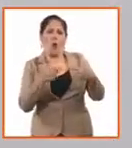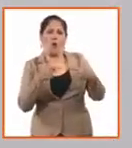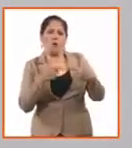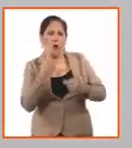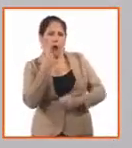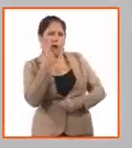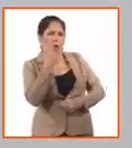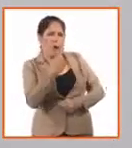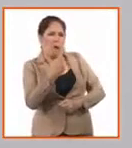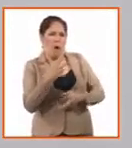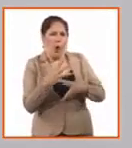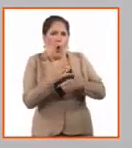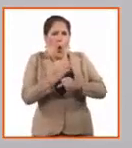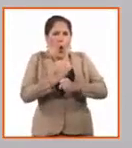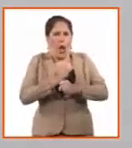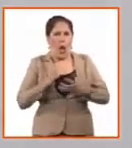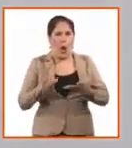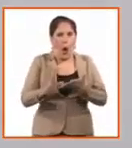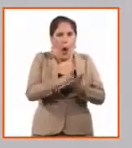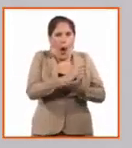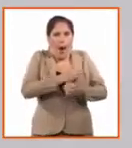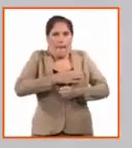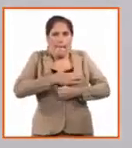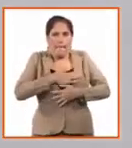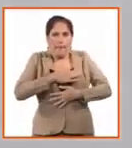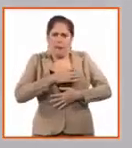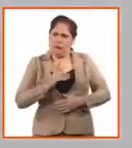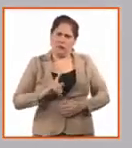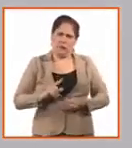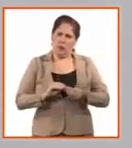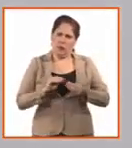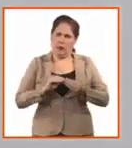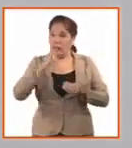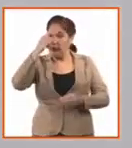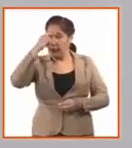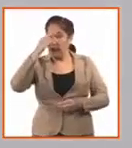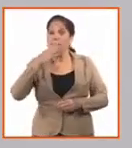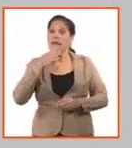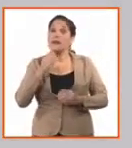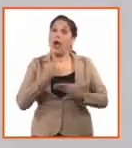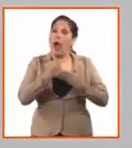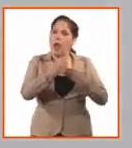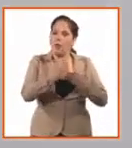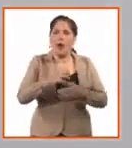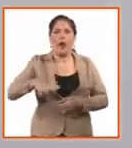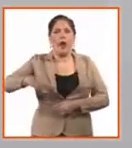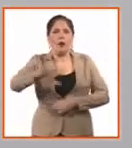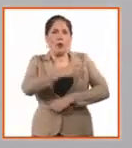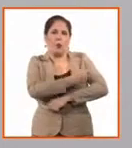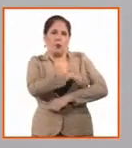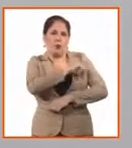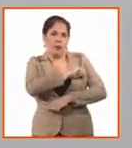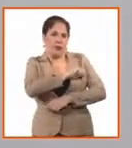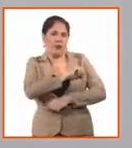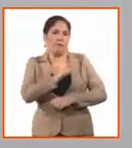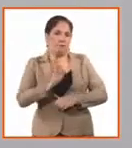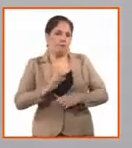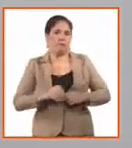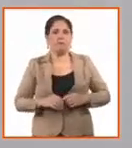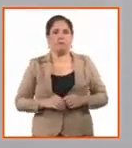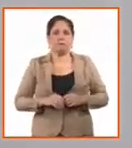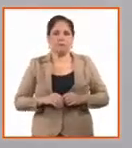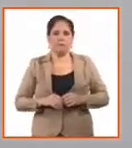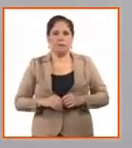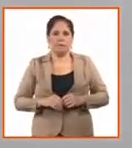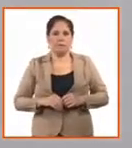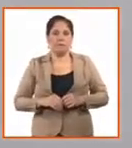dogmáticas y a la reivindicación también de la propia apuesta del proyecto cubano es decir